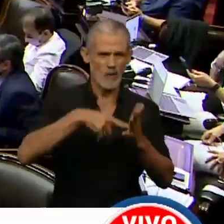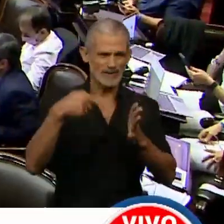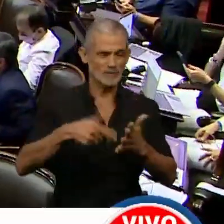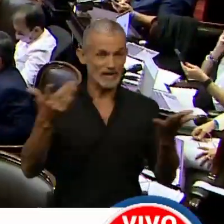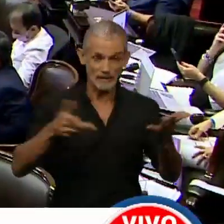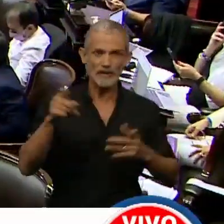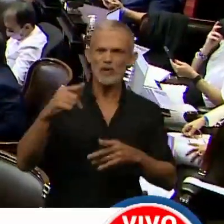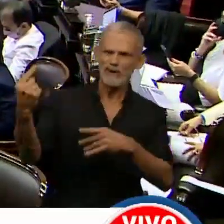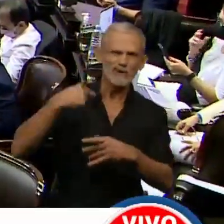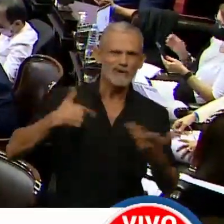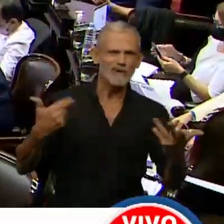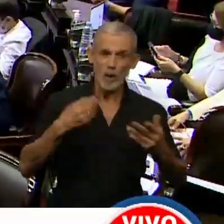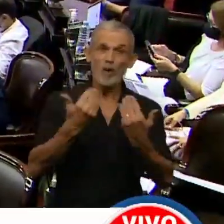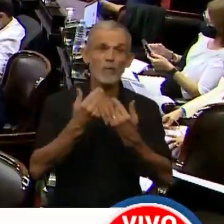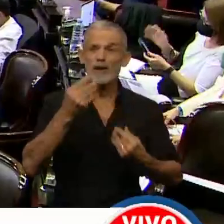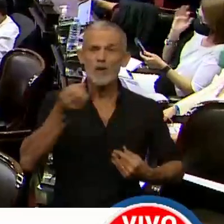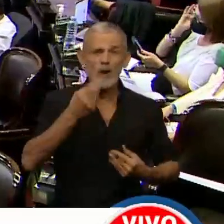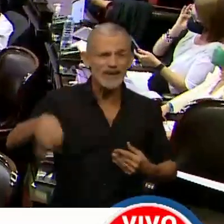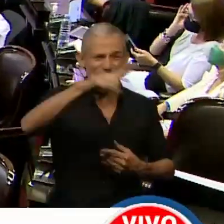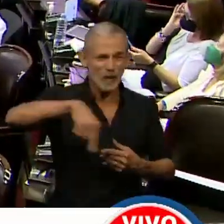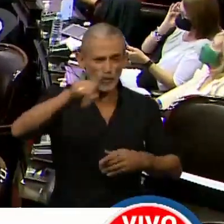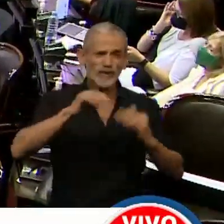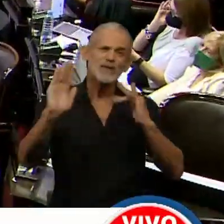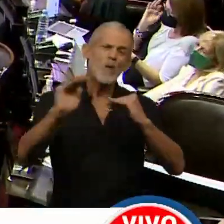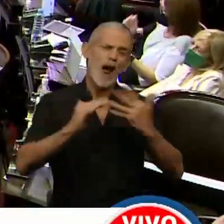Porque esto que me está imputando a mí le podría pasar a cualquiera de ustedes.